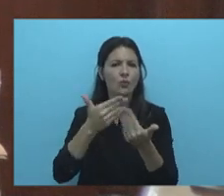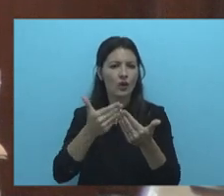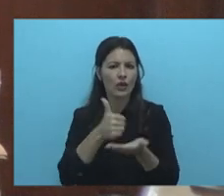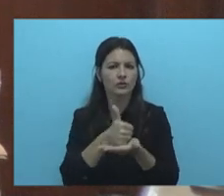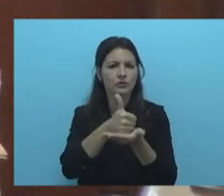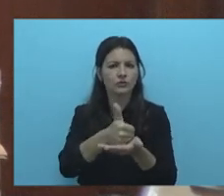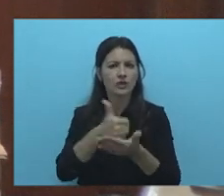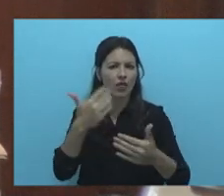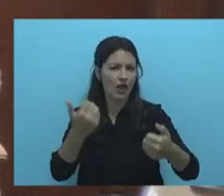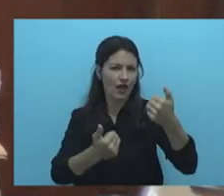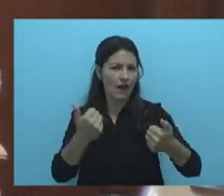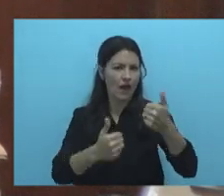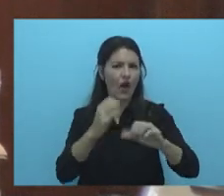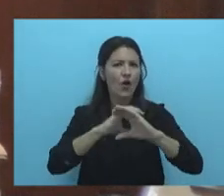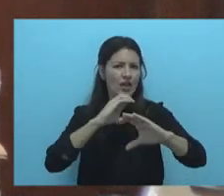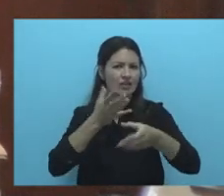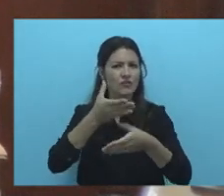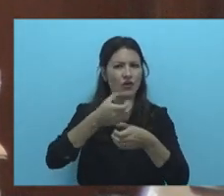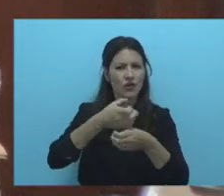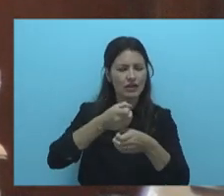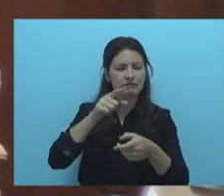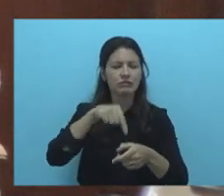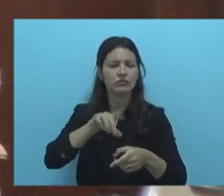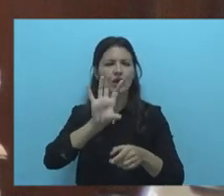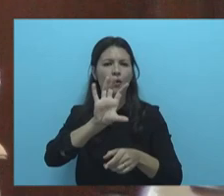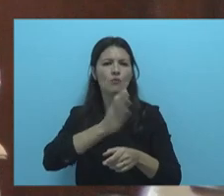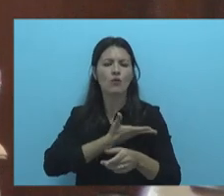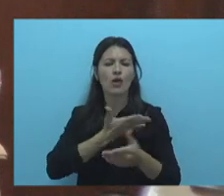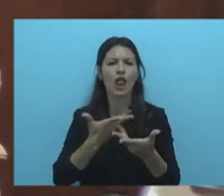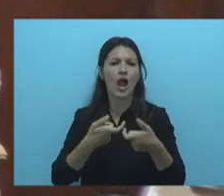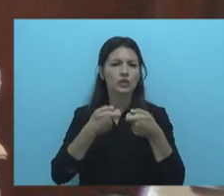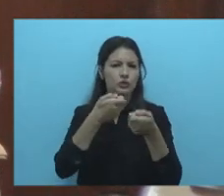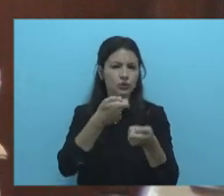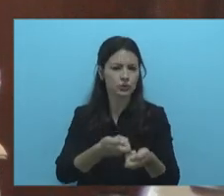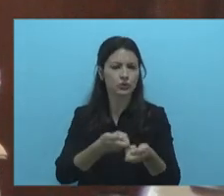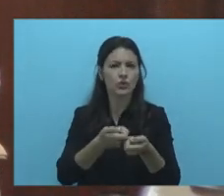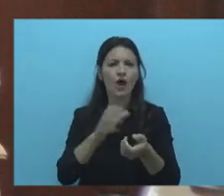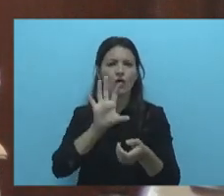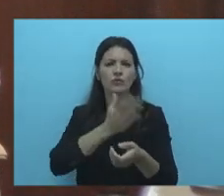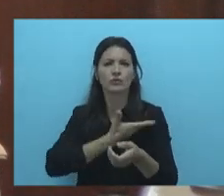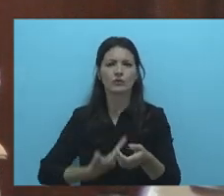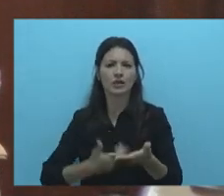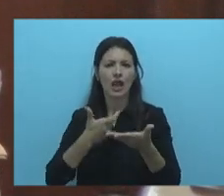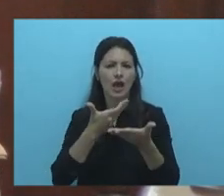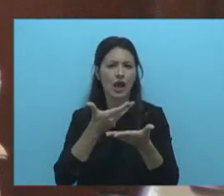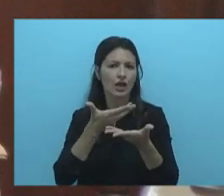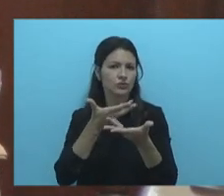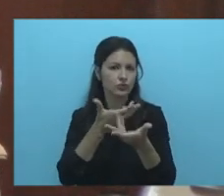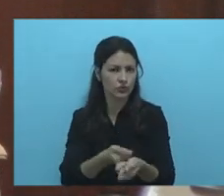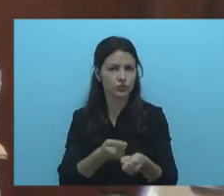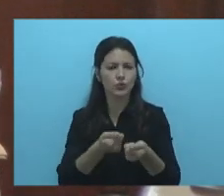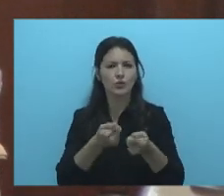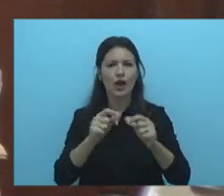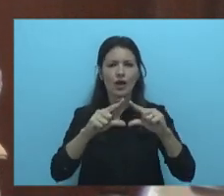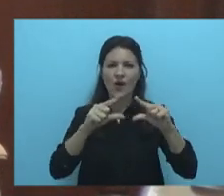impuesto que la provincia no coparticipa con los municipios y comunas y es el único aporte que hace el gobierno provincial para abaratar el precio del